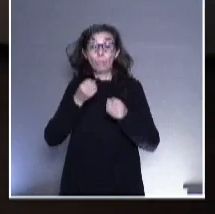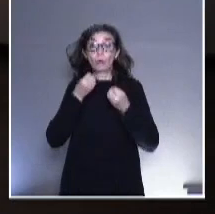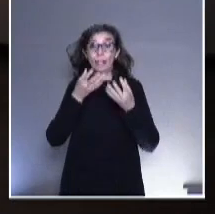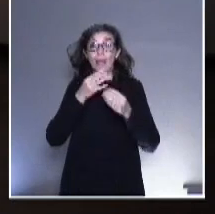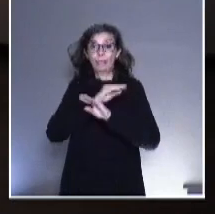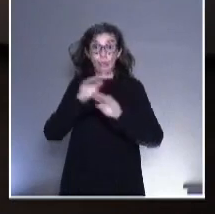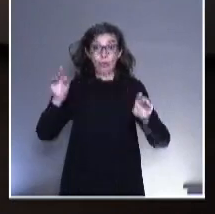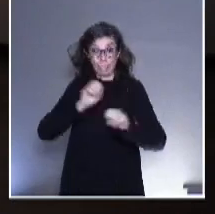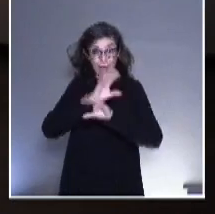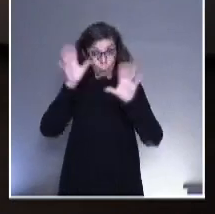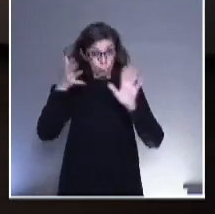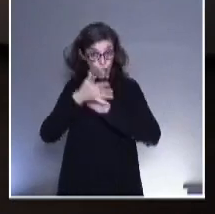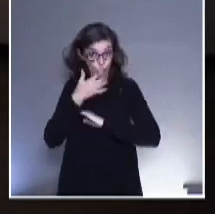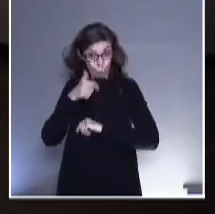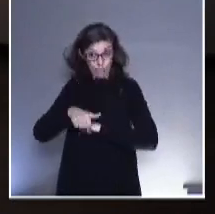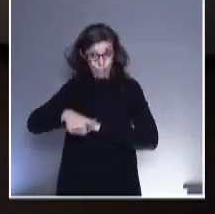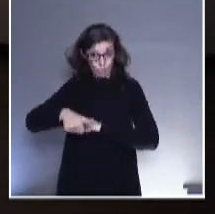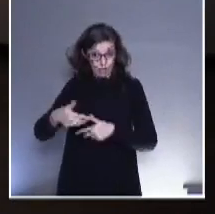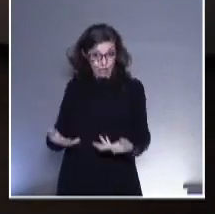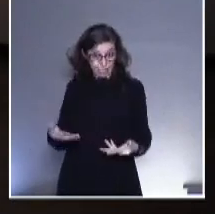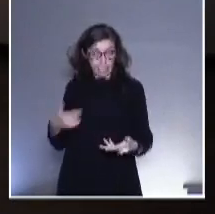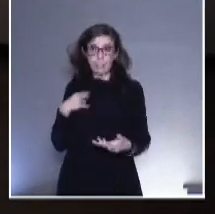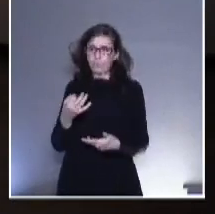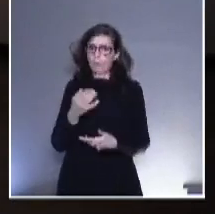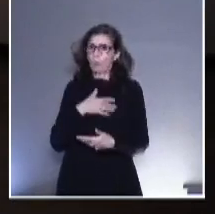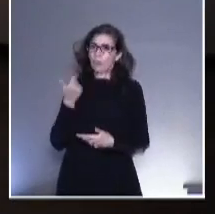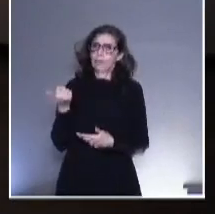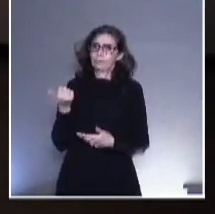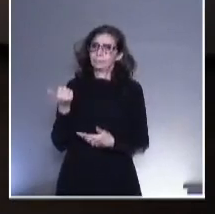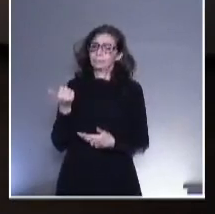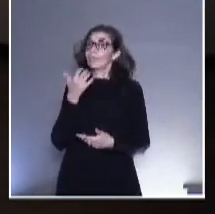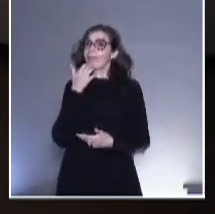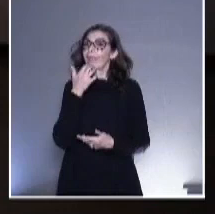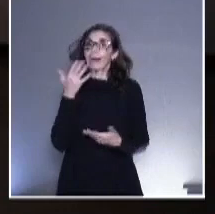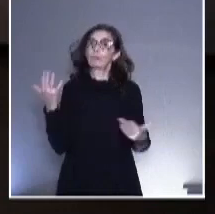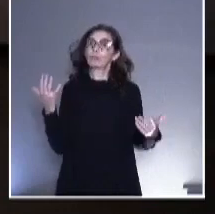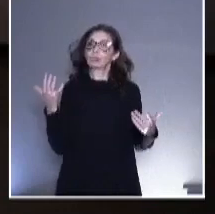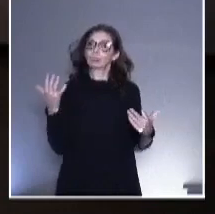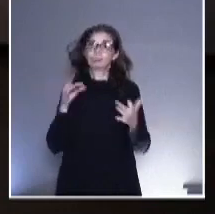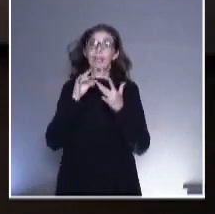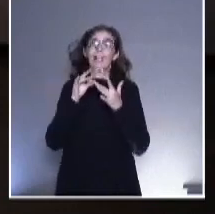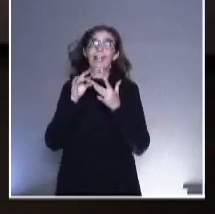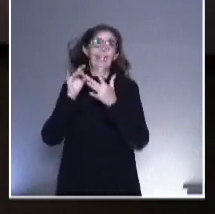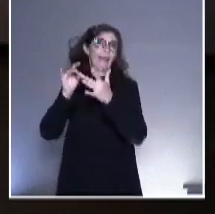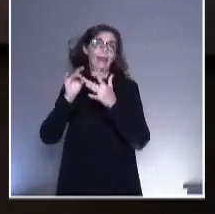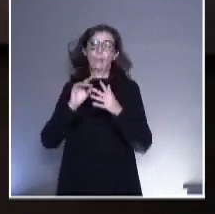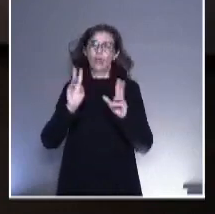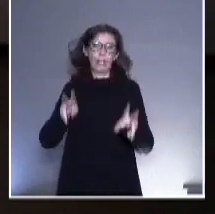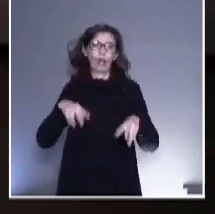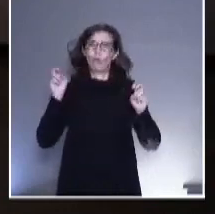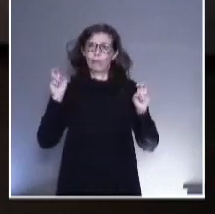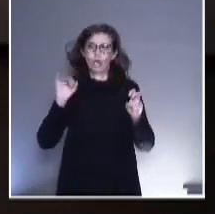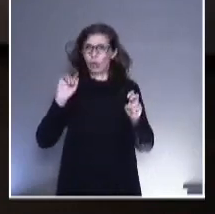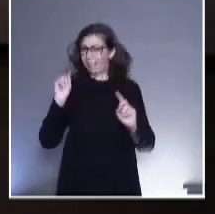como aspiramos que sea este, ¿verdad?, se pueden erigir en ejemplos de un liderazgo innovador y